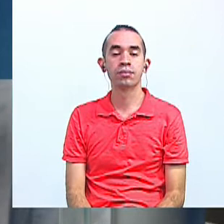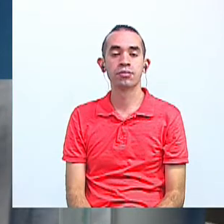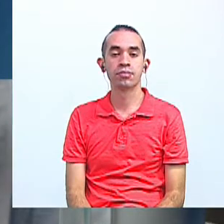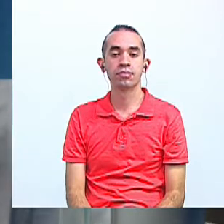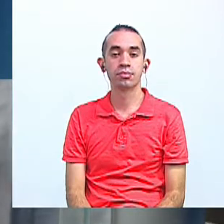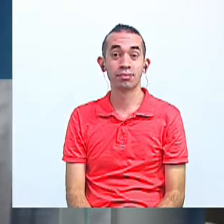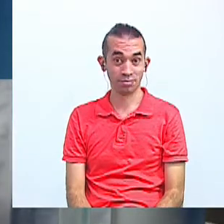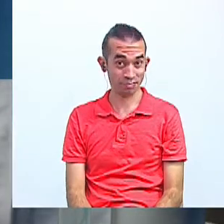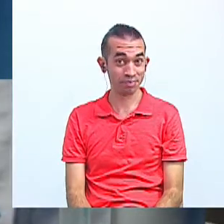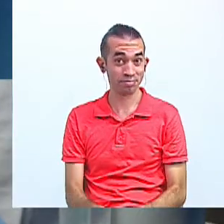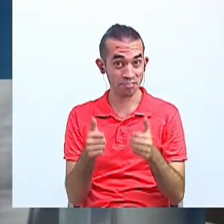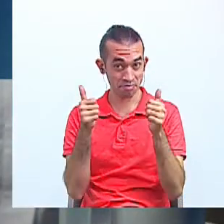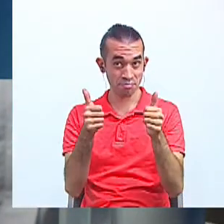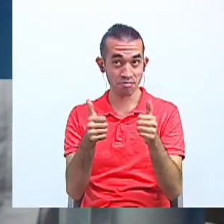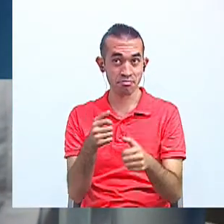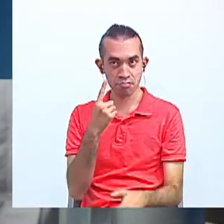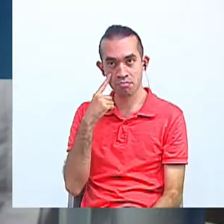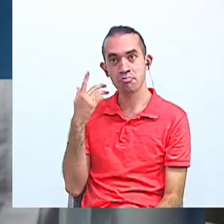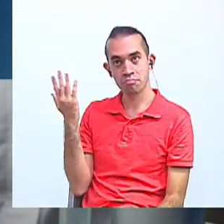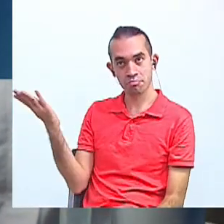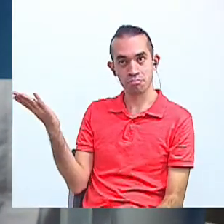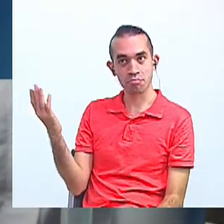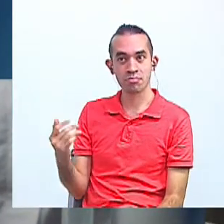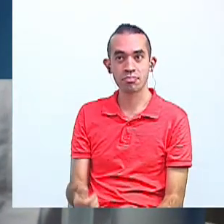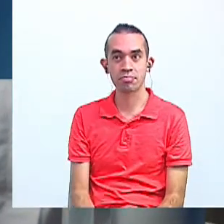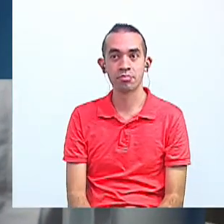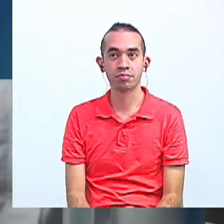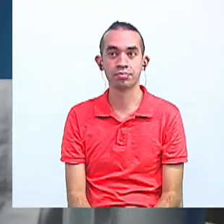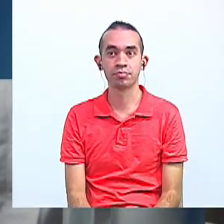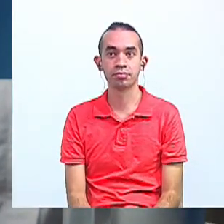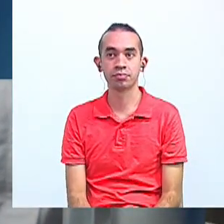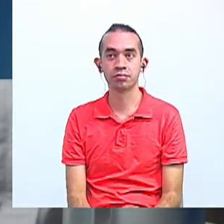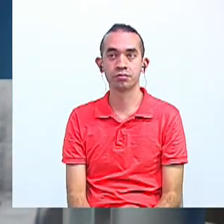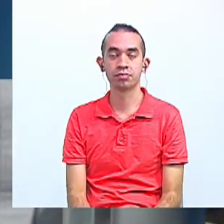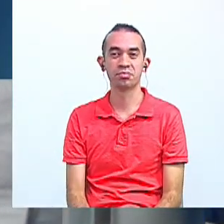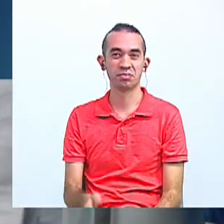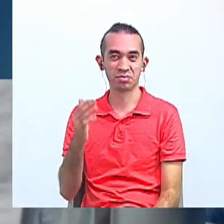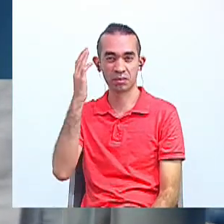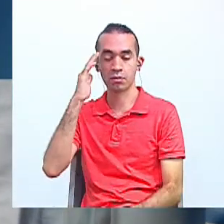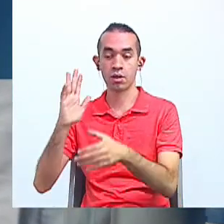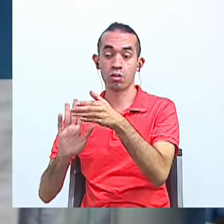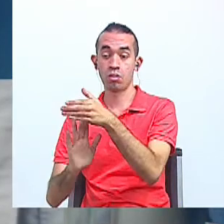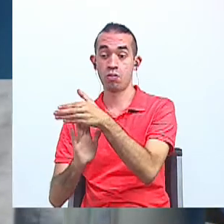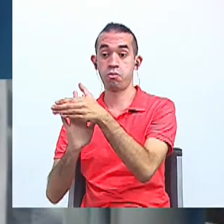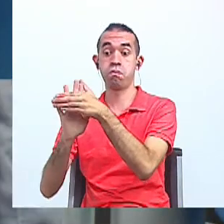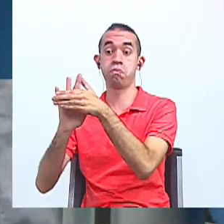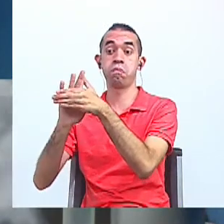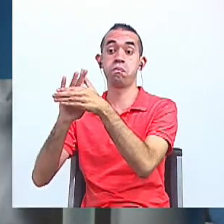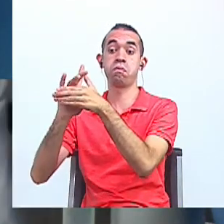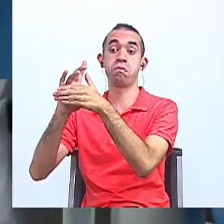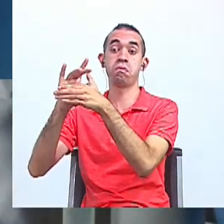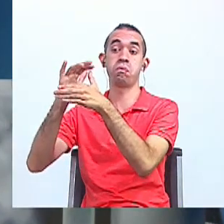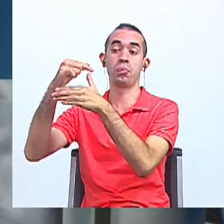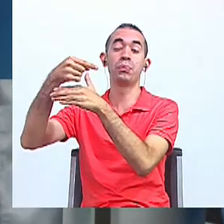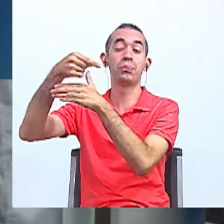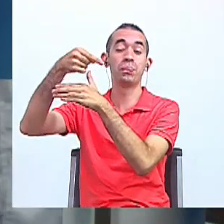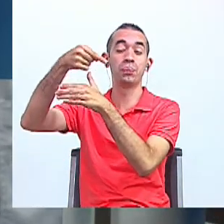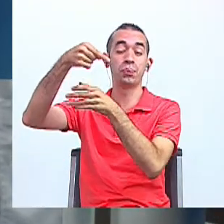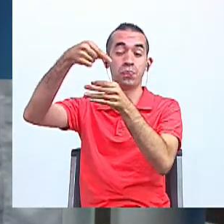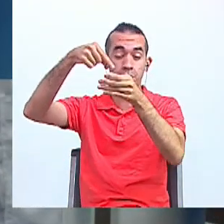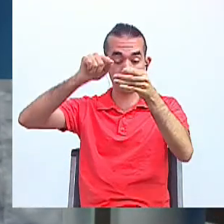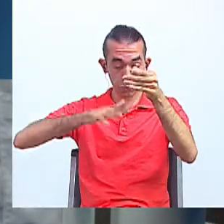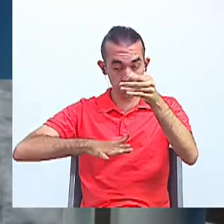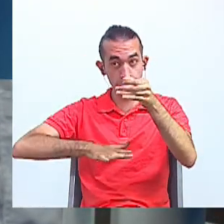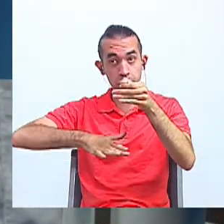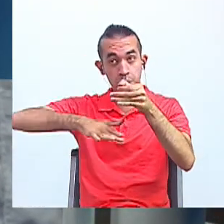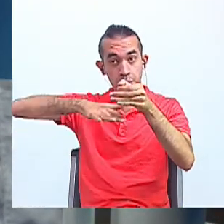Ok, ahí podrán notar el volumen que desplazó respecto al cobre.